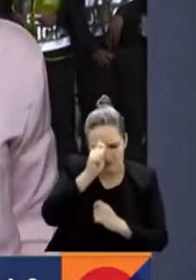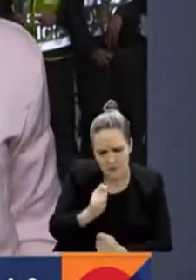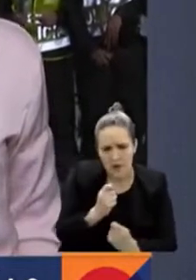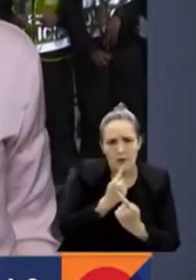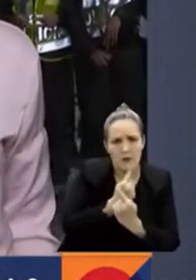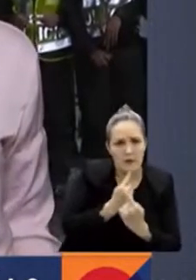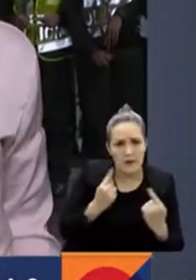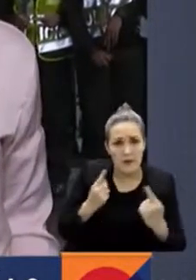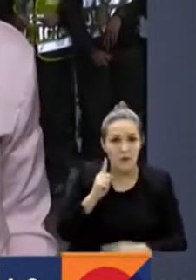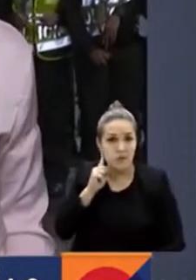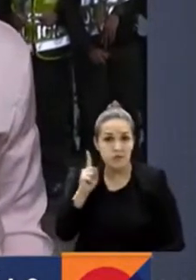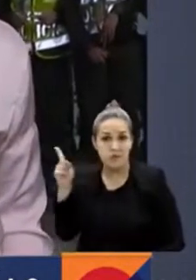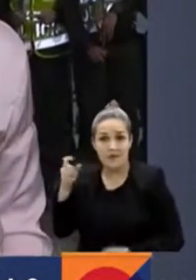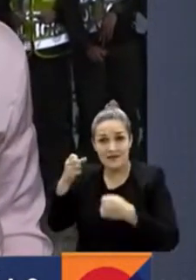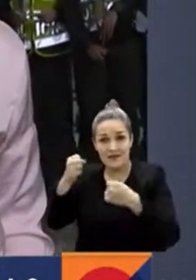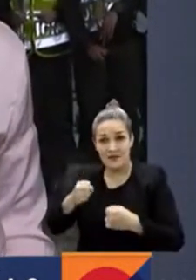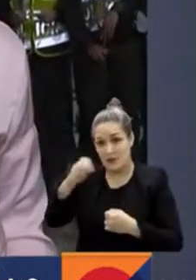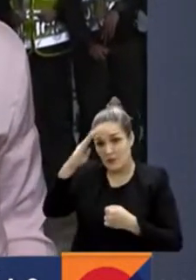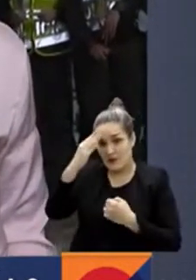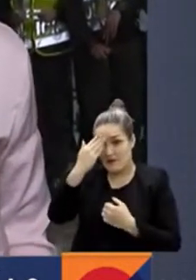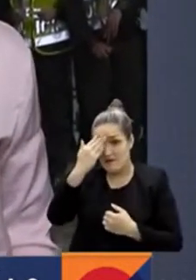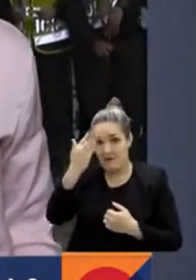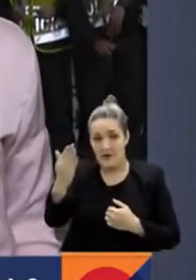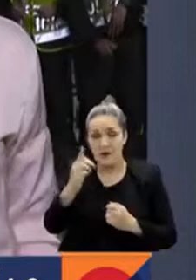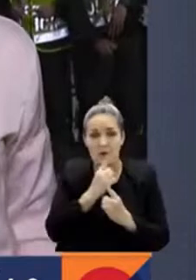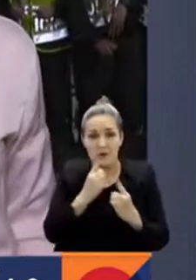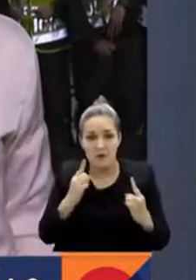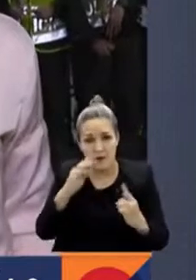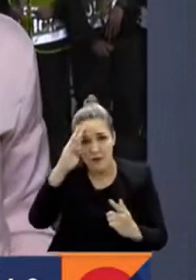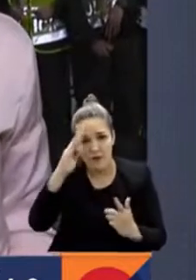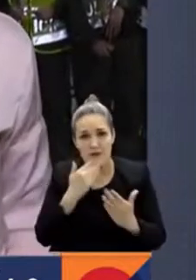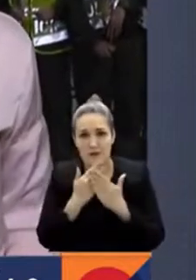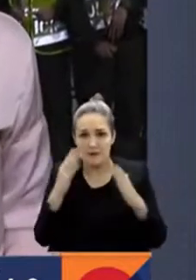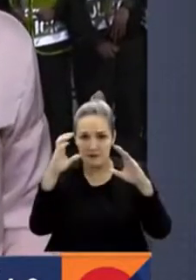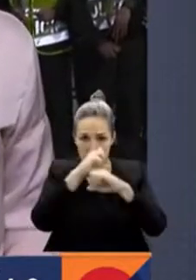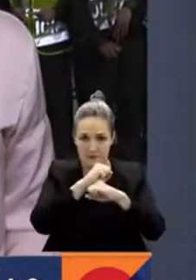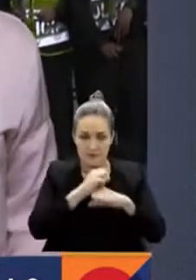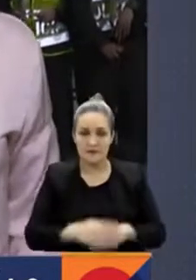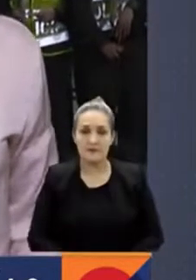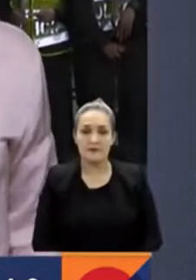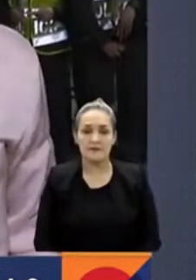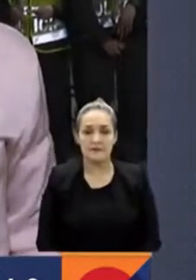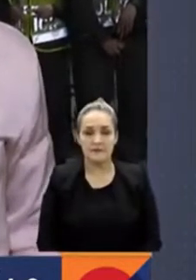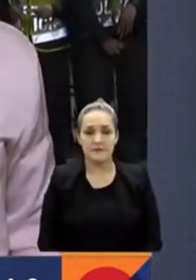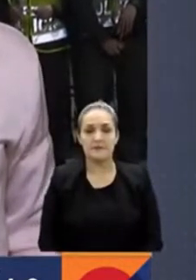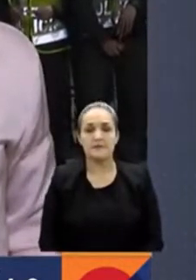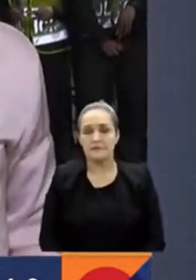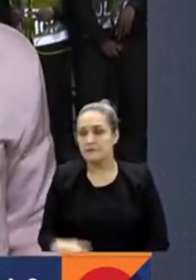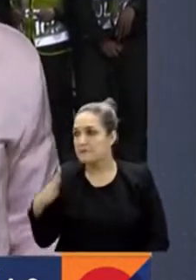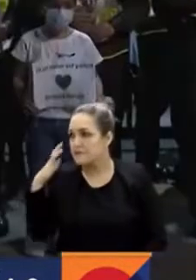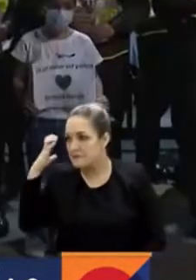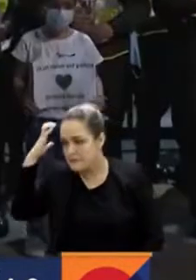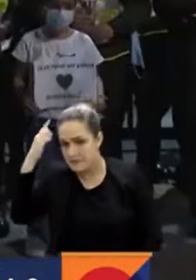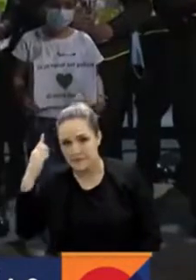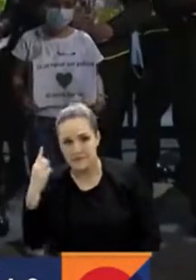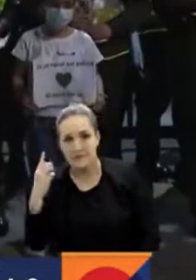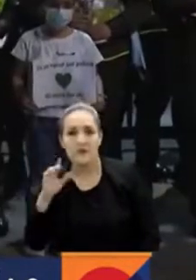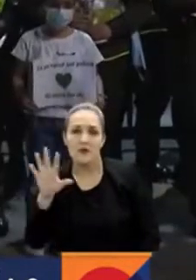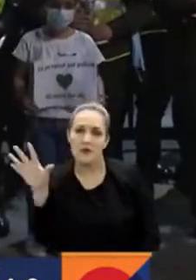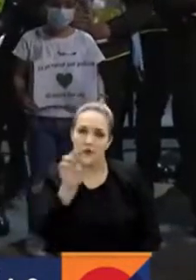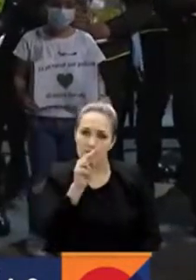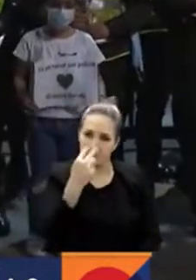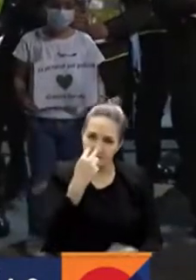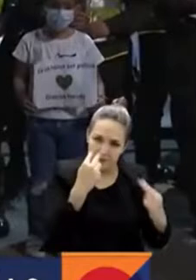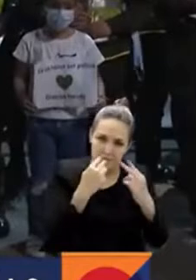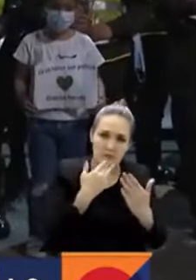el lugar. Stephanie, buenas noches. Damaris, a todos los televidentes, muy buenas noches. Pues